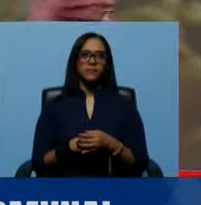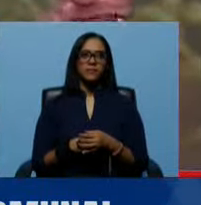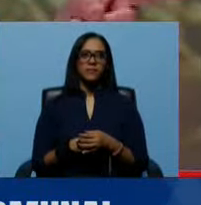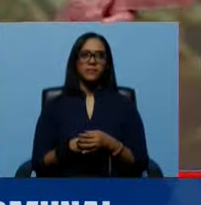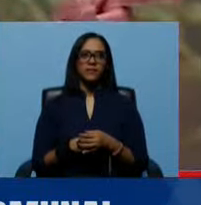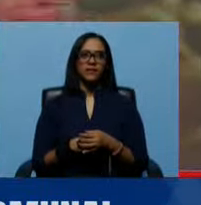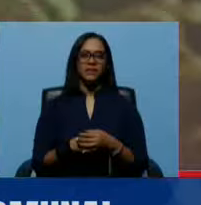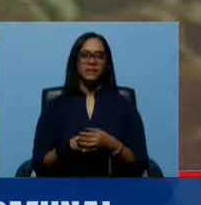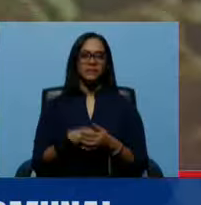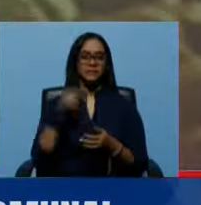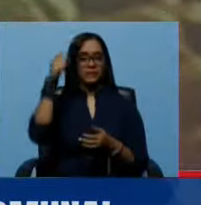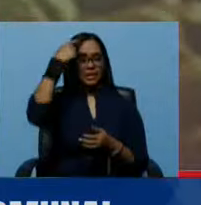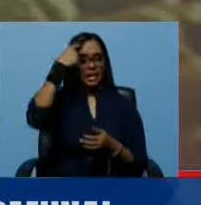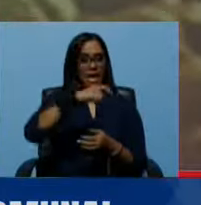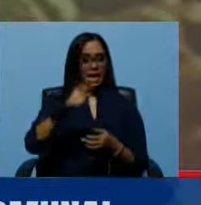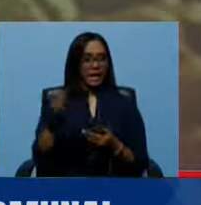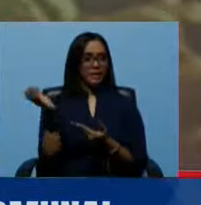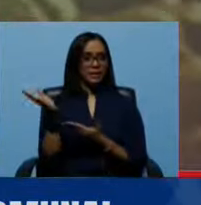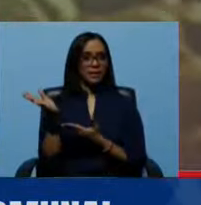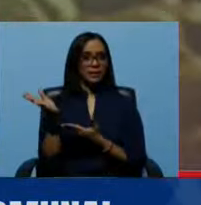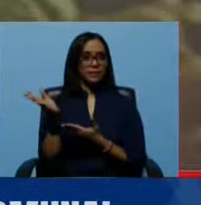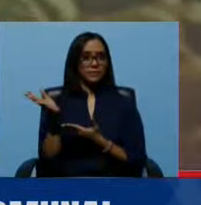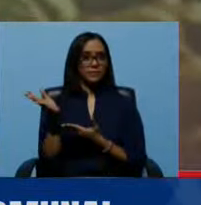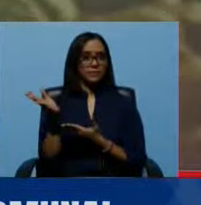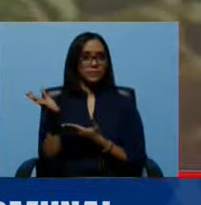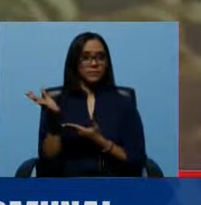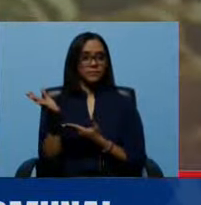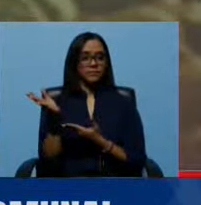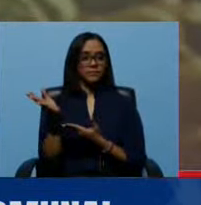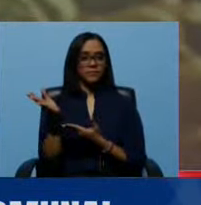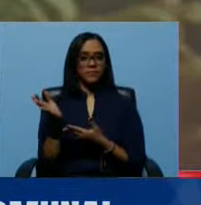The people. Or last night.